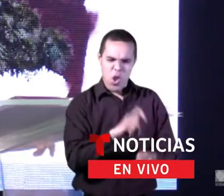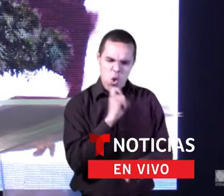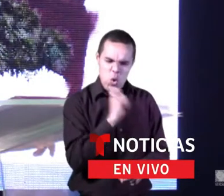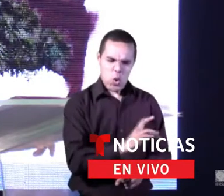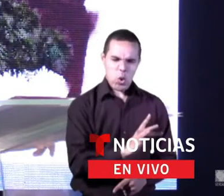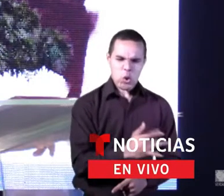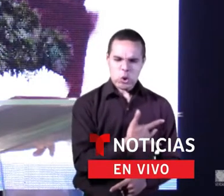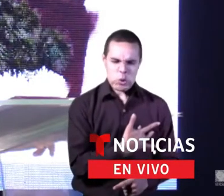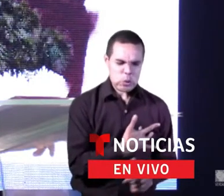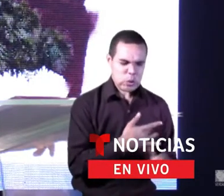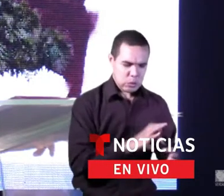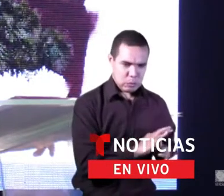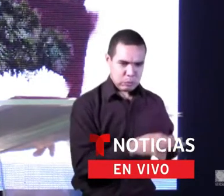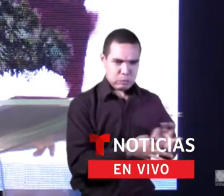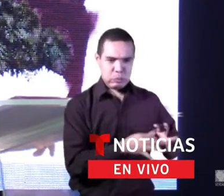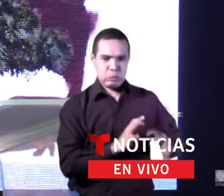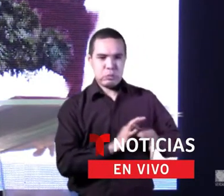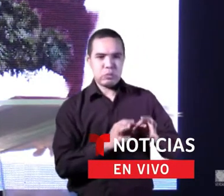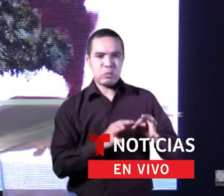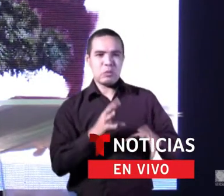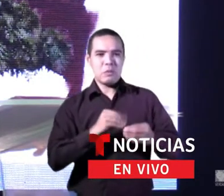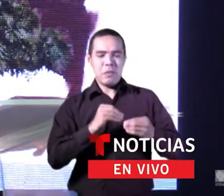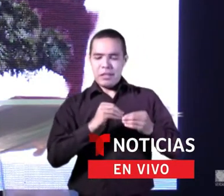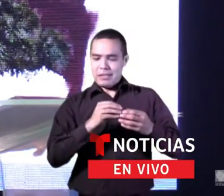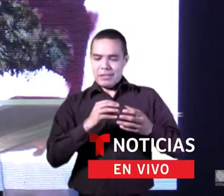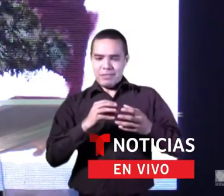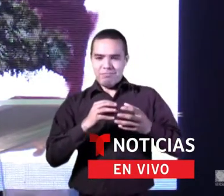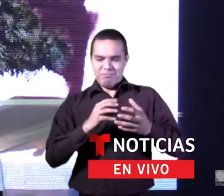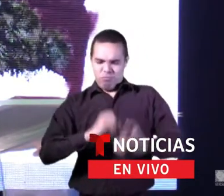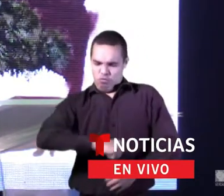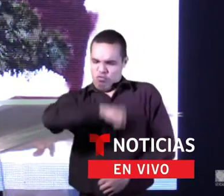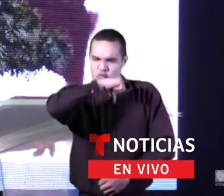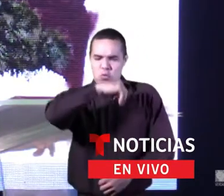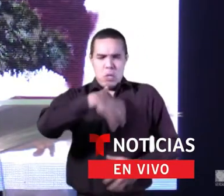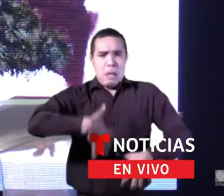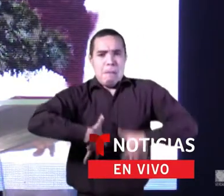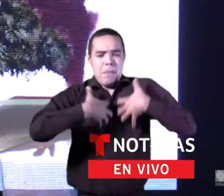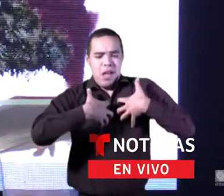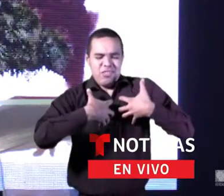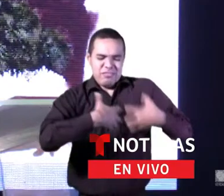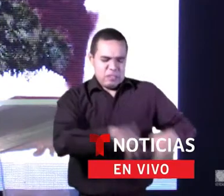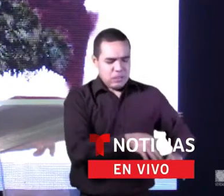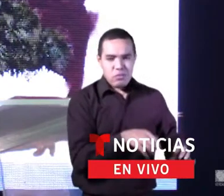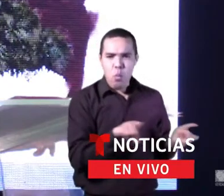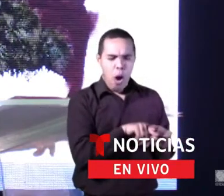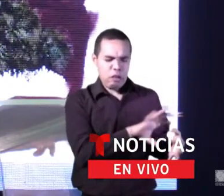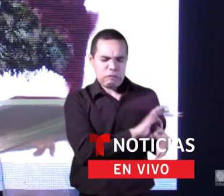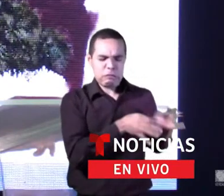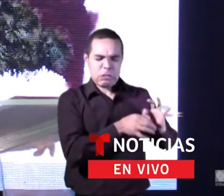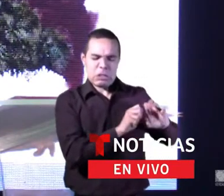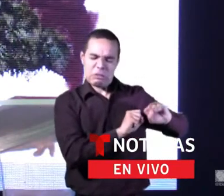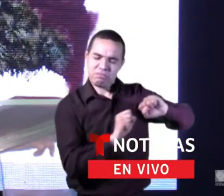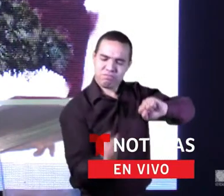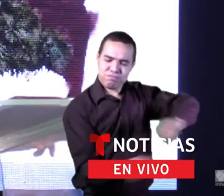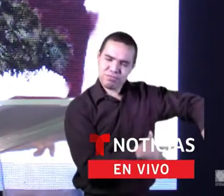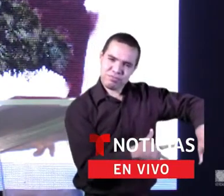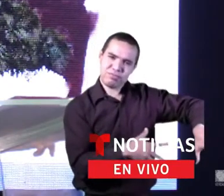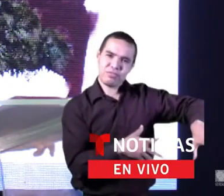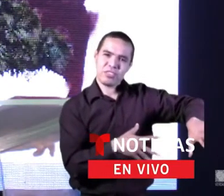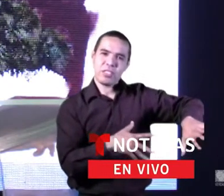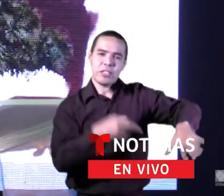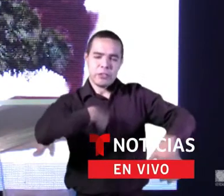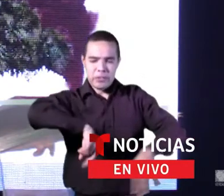venganza del orgullo y del miedo sí hemos podido escucharnos y hablarnos con todo lo que nos